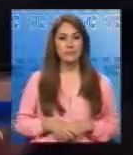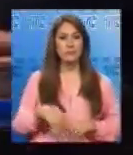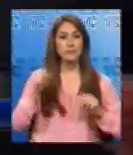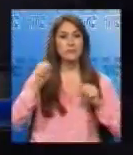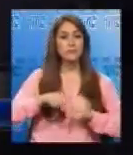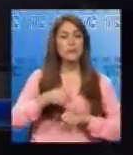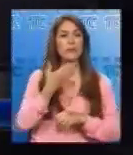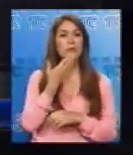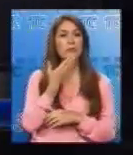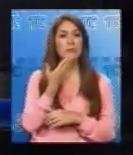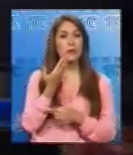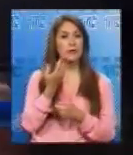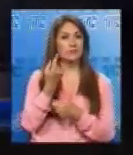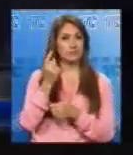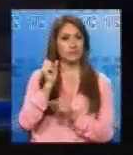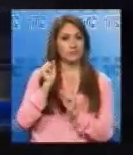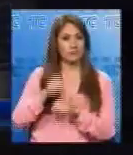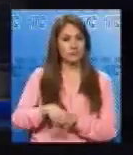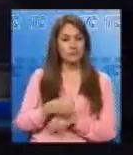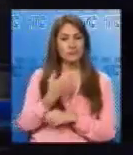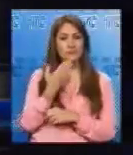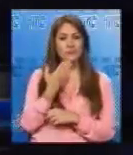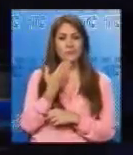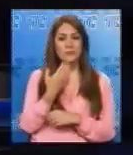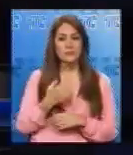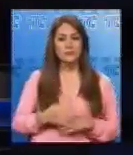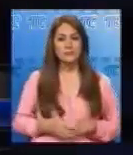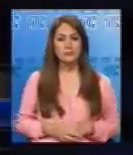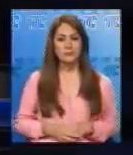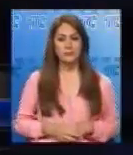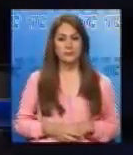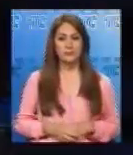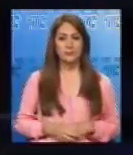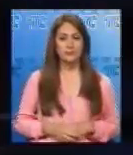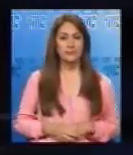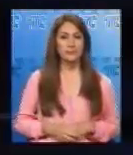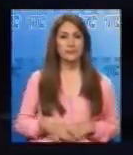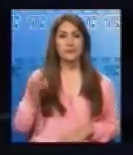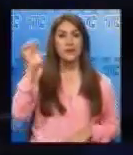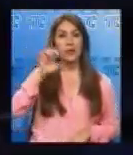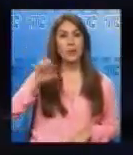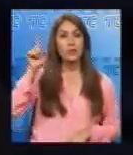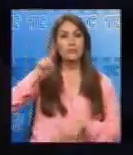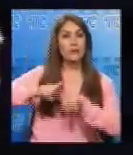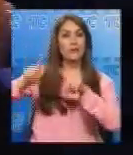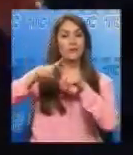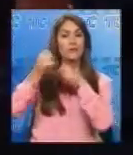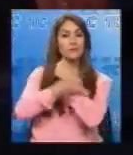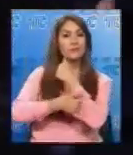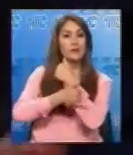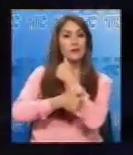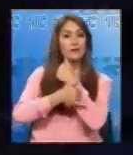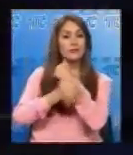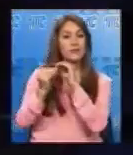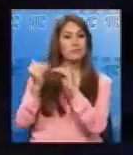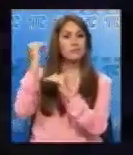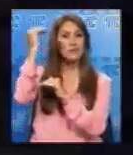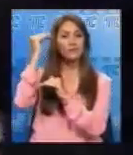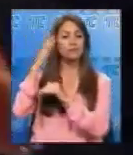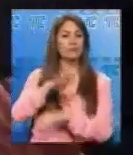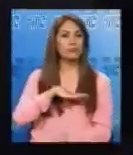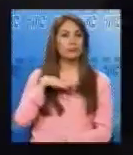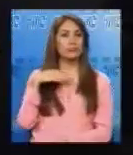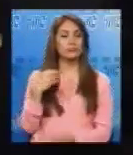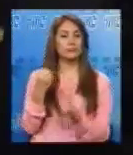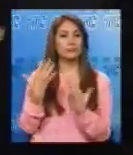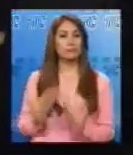capital, movilidad mercancía, y la movilidad humana, ustedes ven lo que hacen en Europa y en los países más ricos del mundo. Muchas